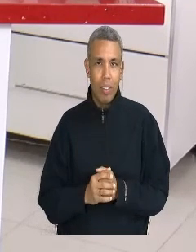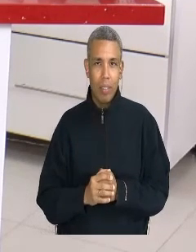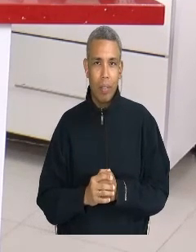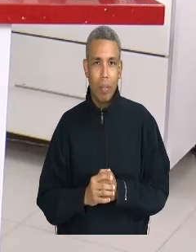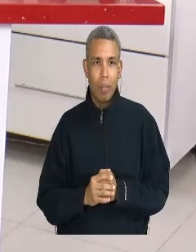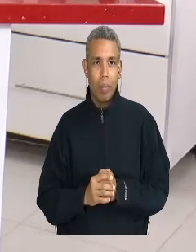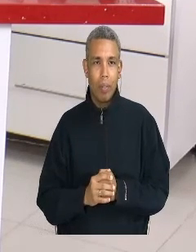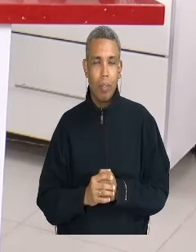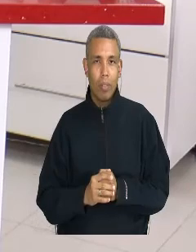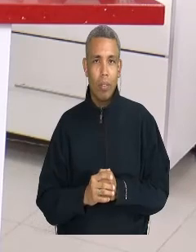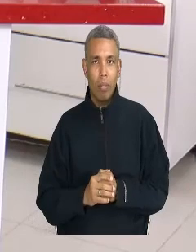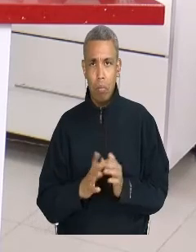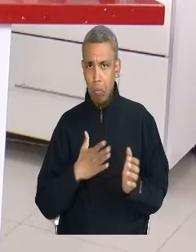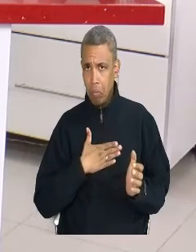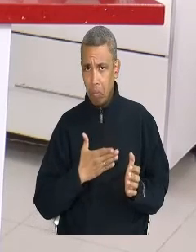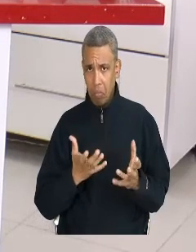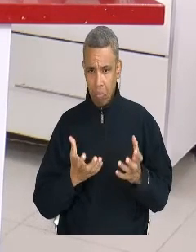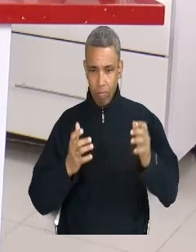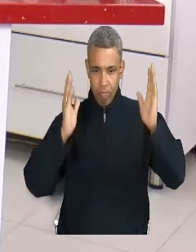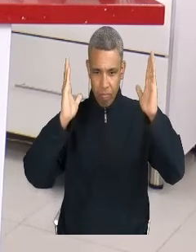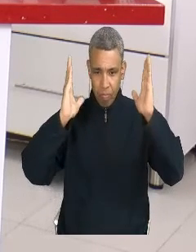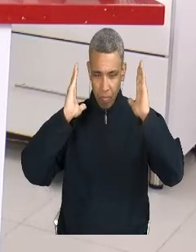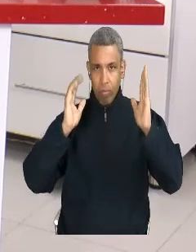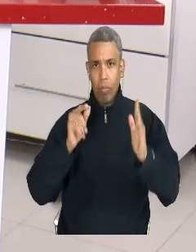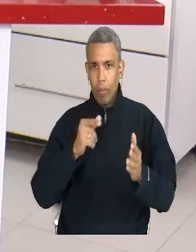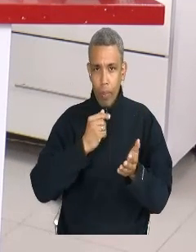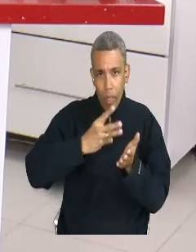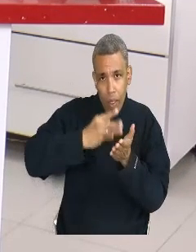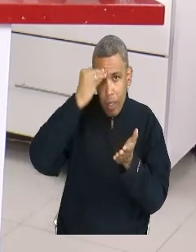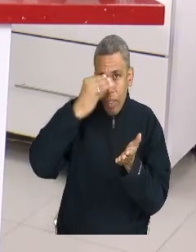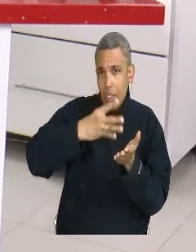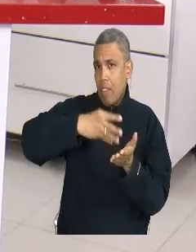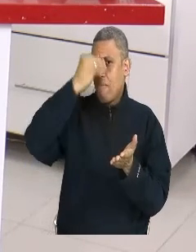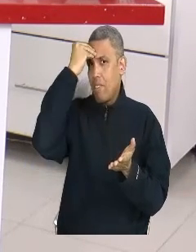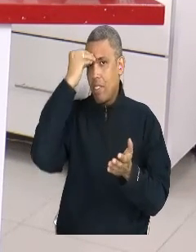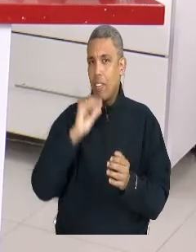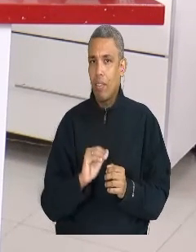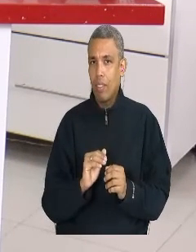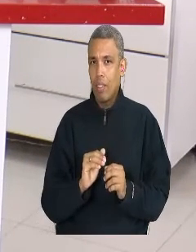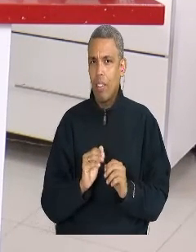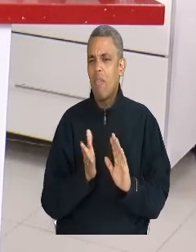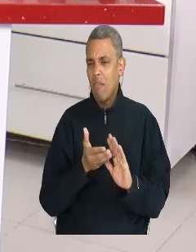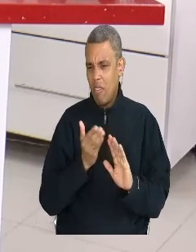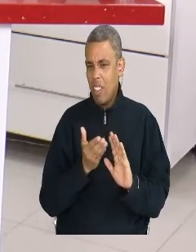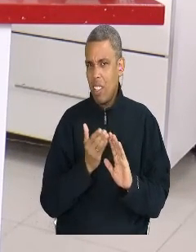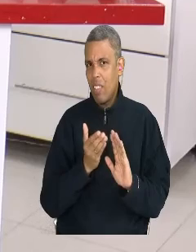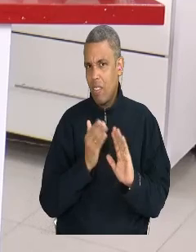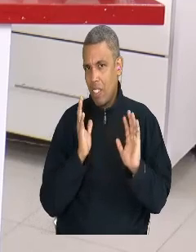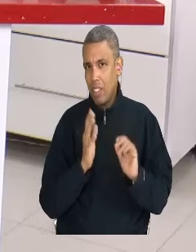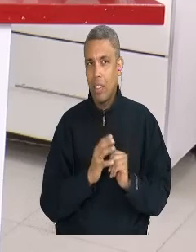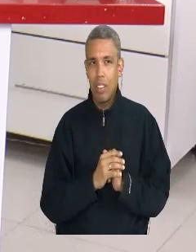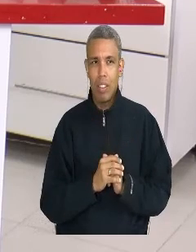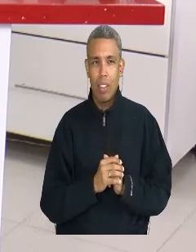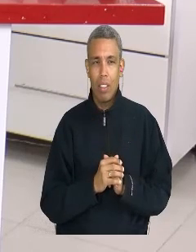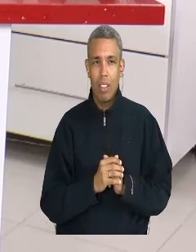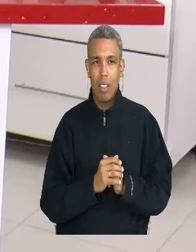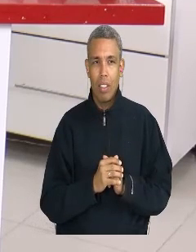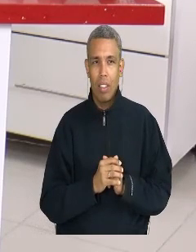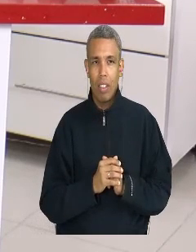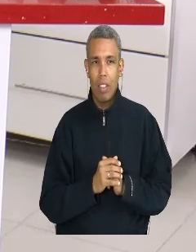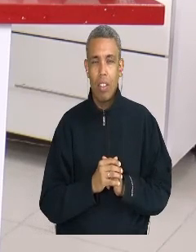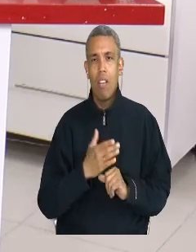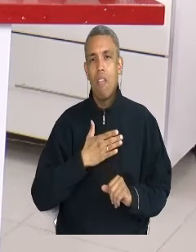nos sigan para que vayan aprendiendo cosas nuevas y vean que la cocina es algo fácil. Quisiera enviarle